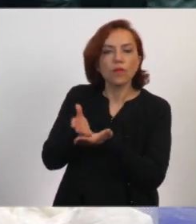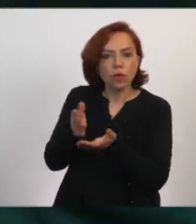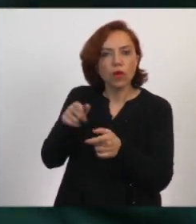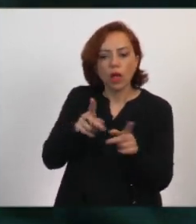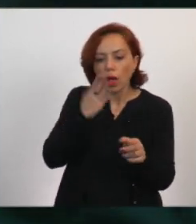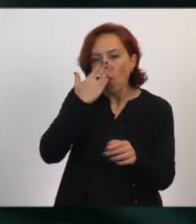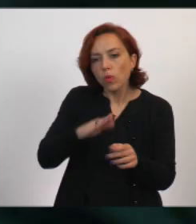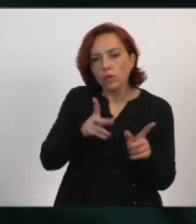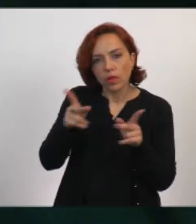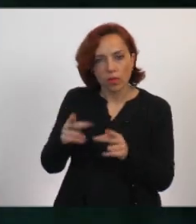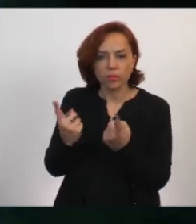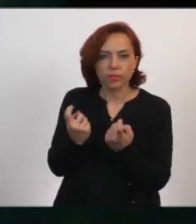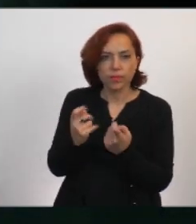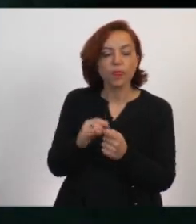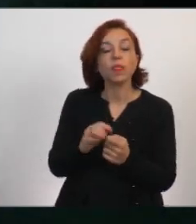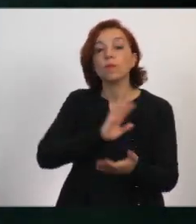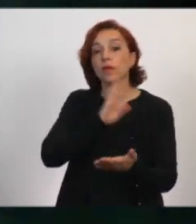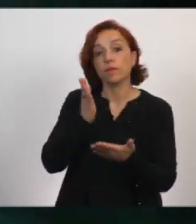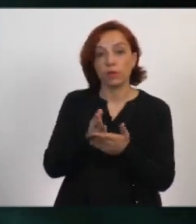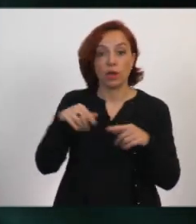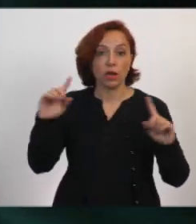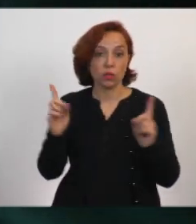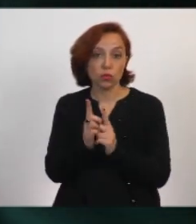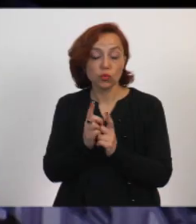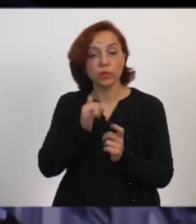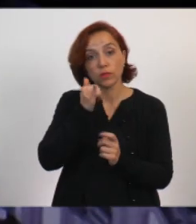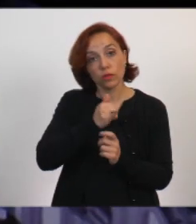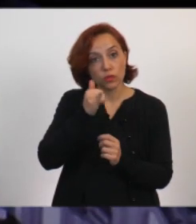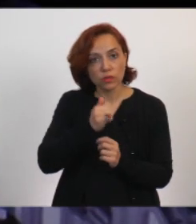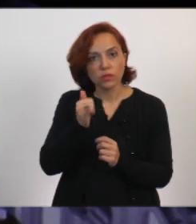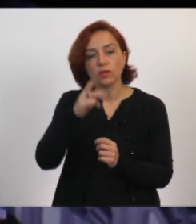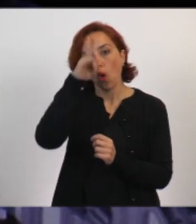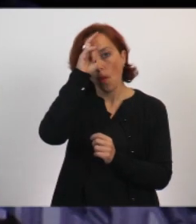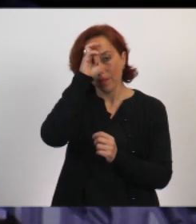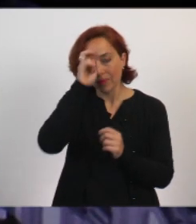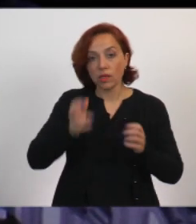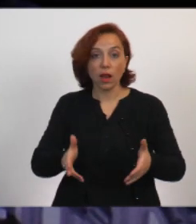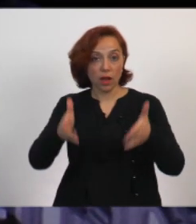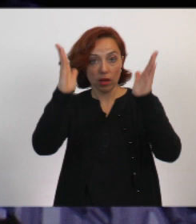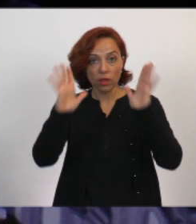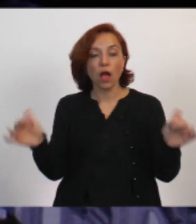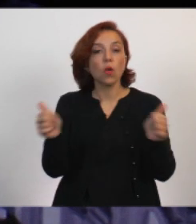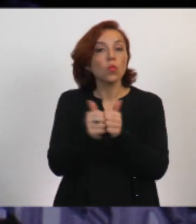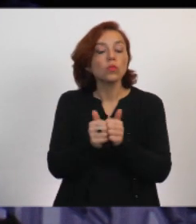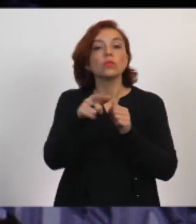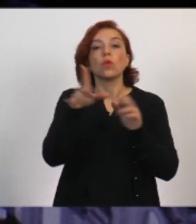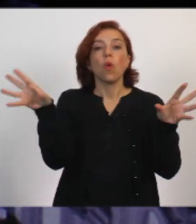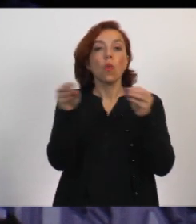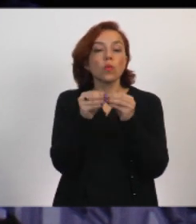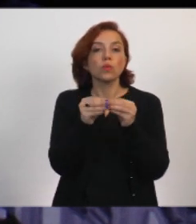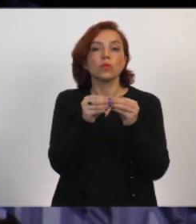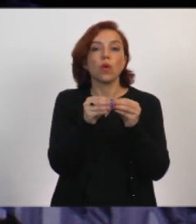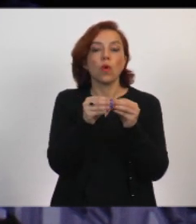Ministerio colabore con esta última etapa, que era lo que necesitábamos realmente. Y para finalizar este resumen semanal, les contamos que el Hospital de